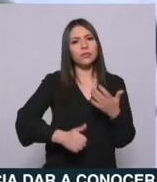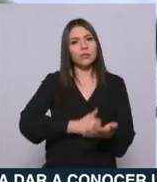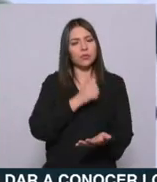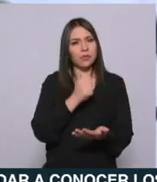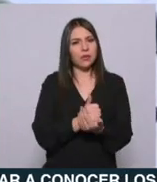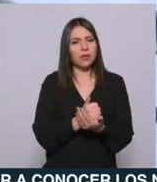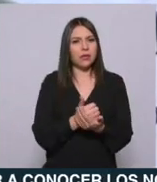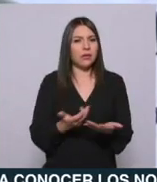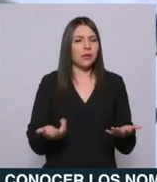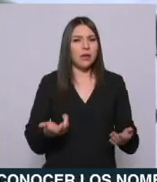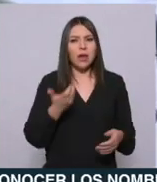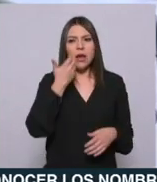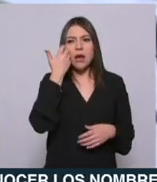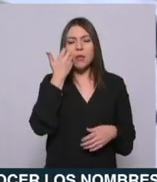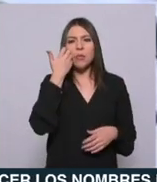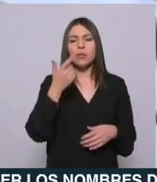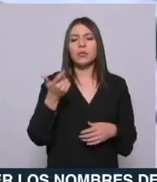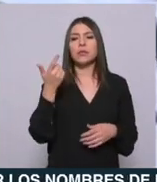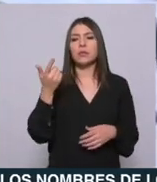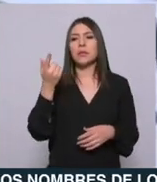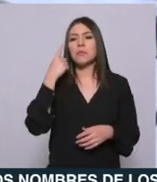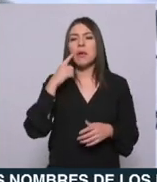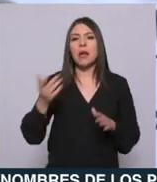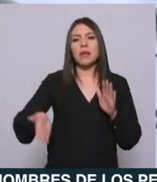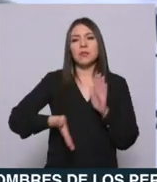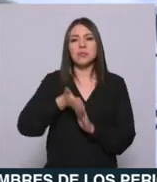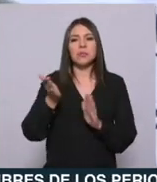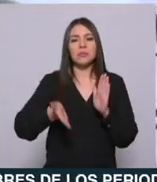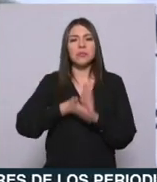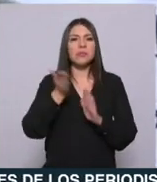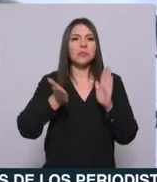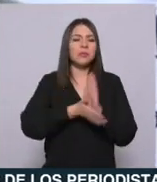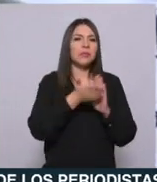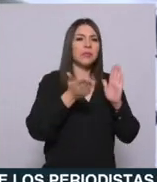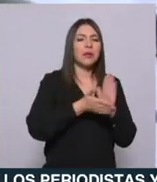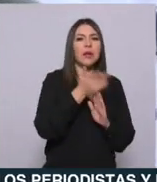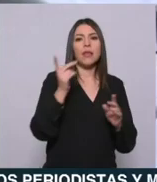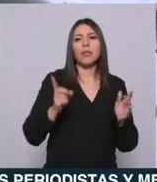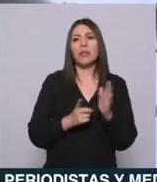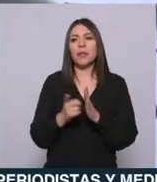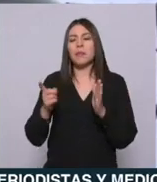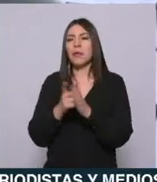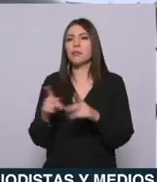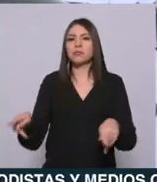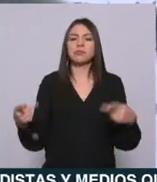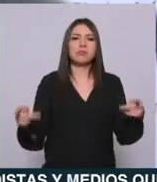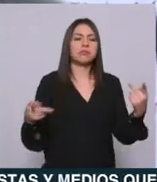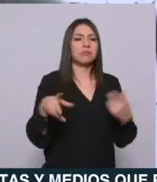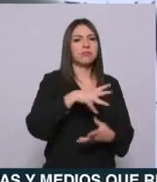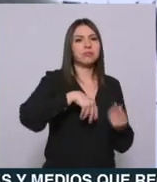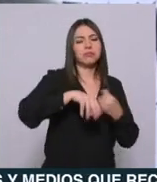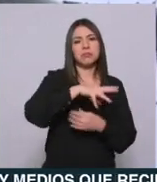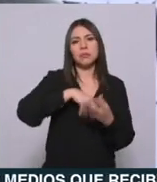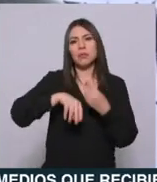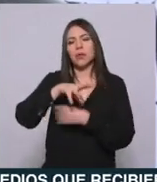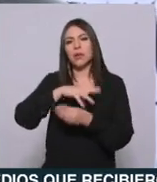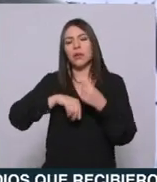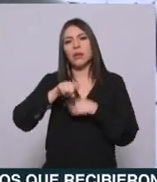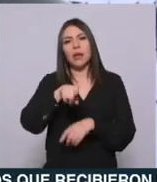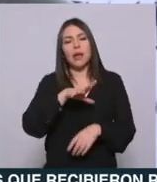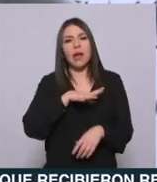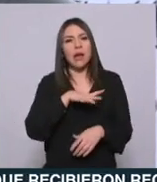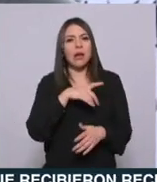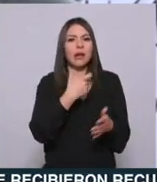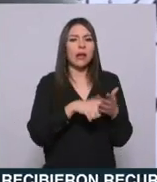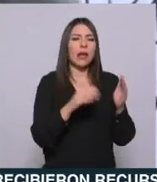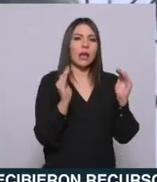para lucrar con departamentos construidos en zonas en donde se compran las